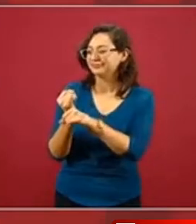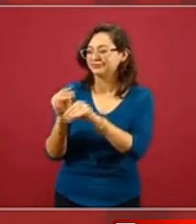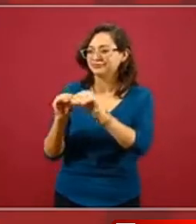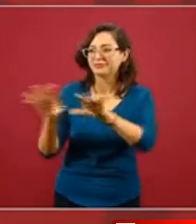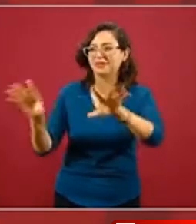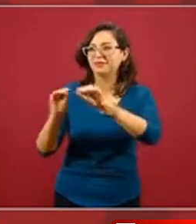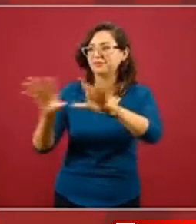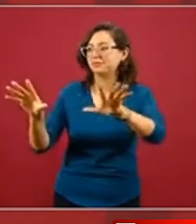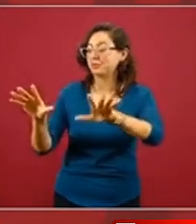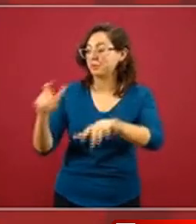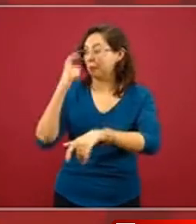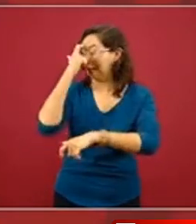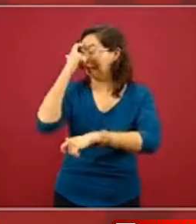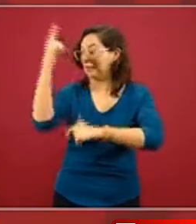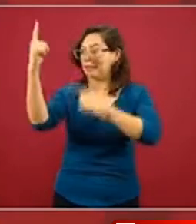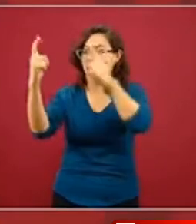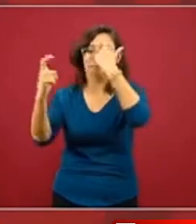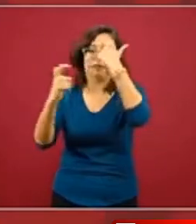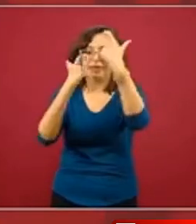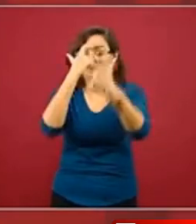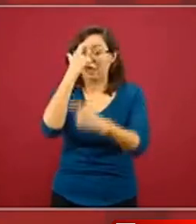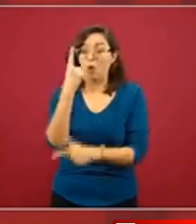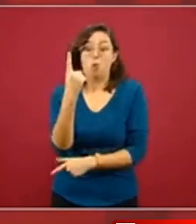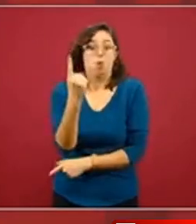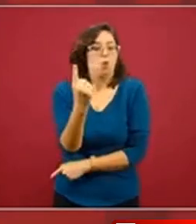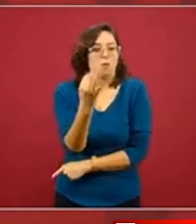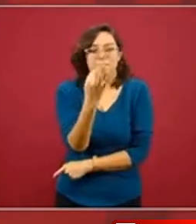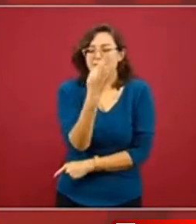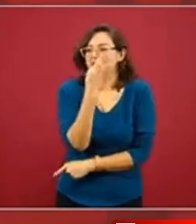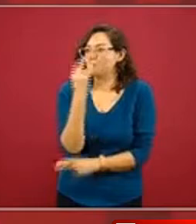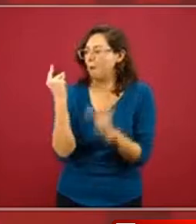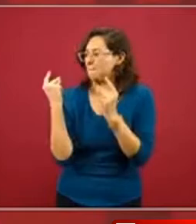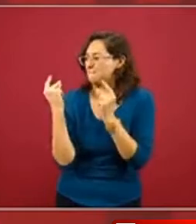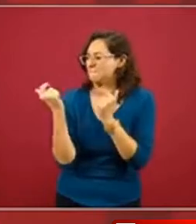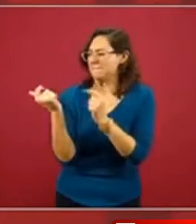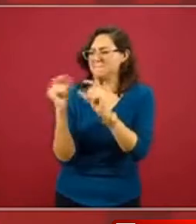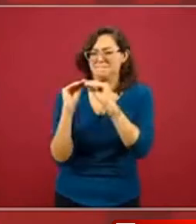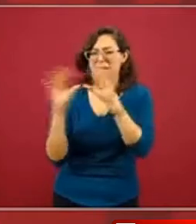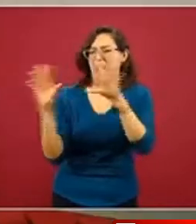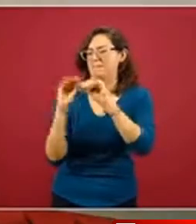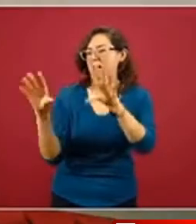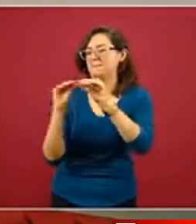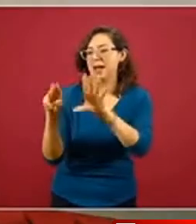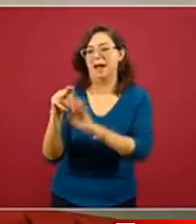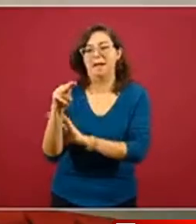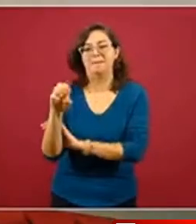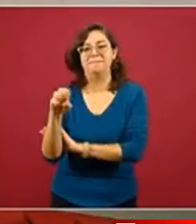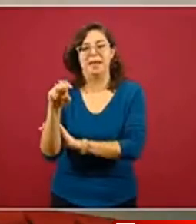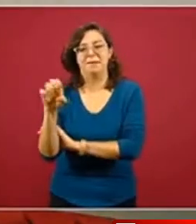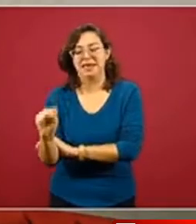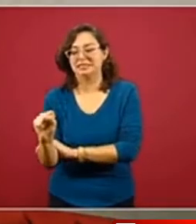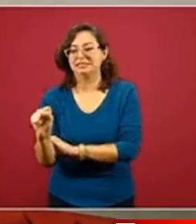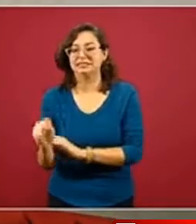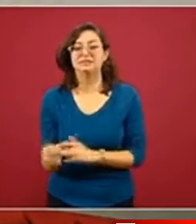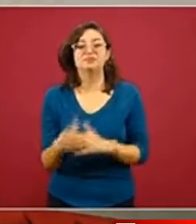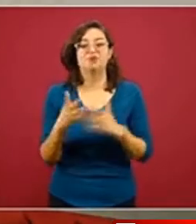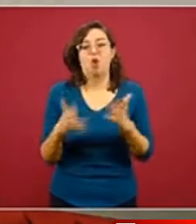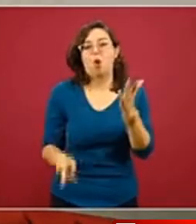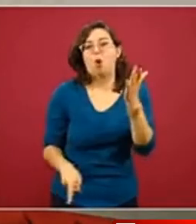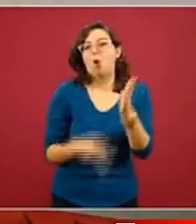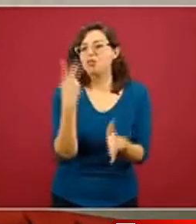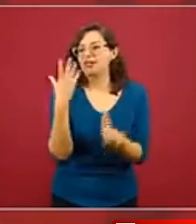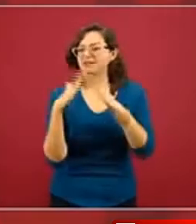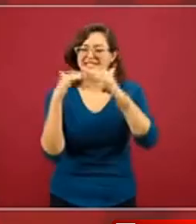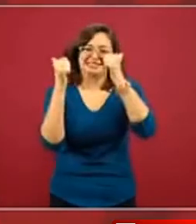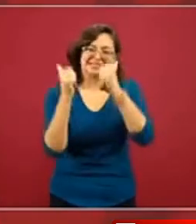en la comunicación. En menos de 1 minuto y medio después del sismo ya circulaban memes diciendo que extenderíamos la cuarentena o